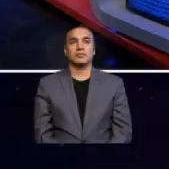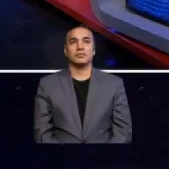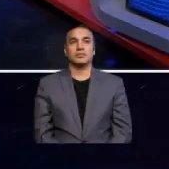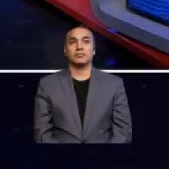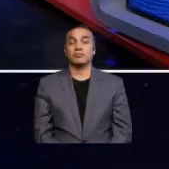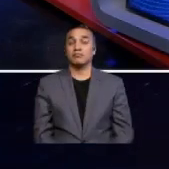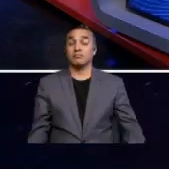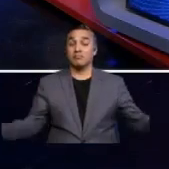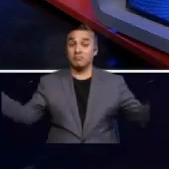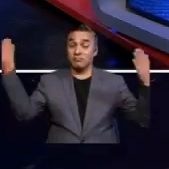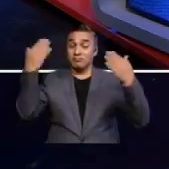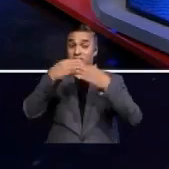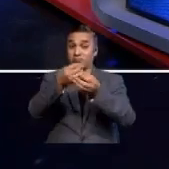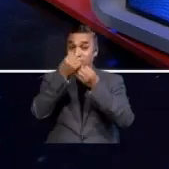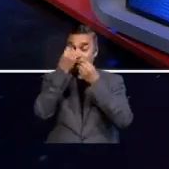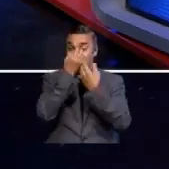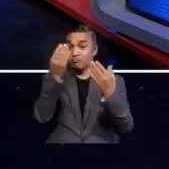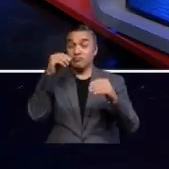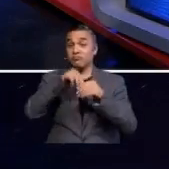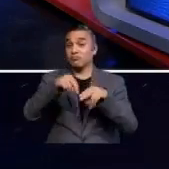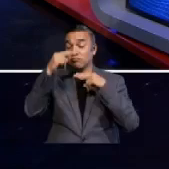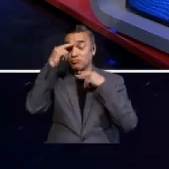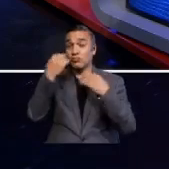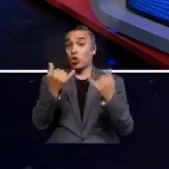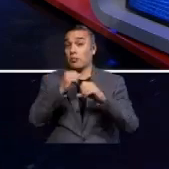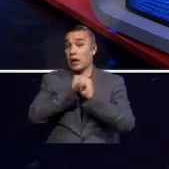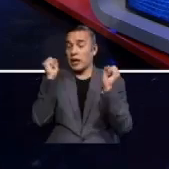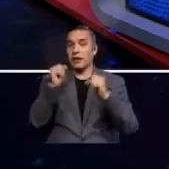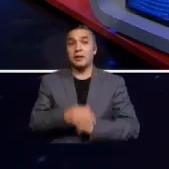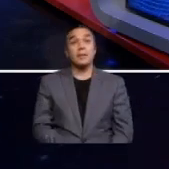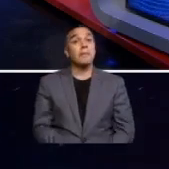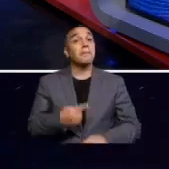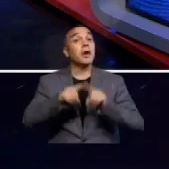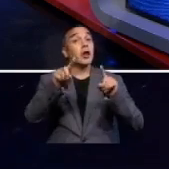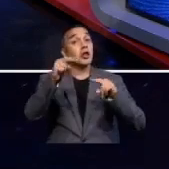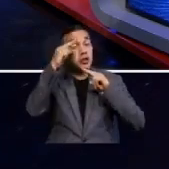Aquí concluimos la información en el noticiero Primera Emisión, pero las noticias continúan.